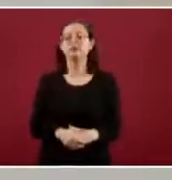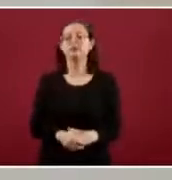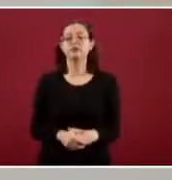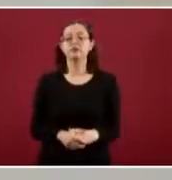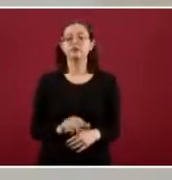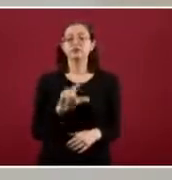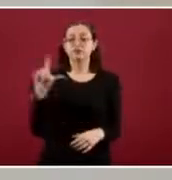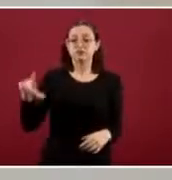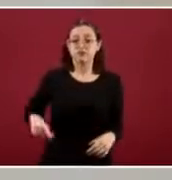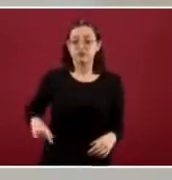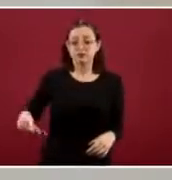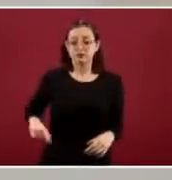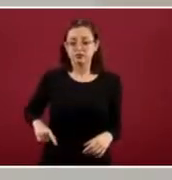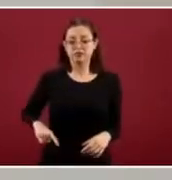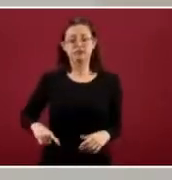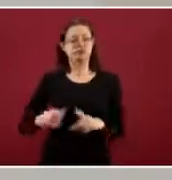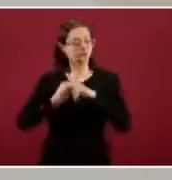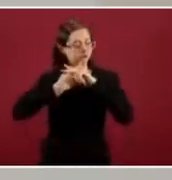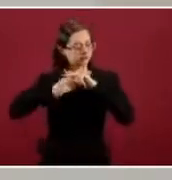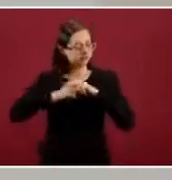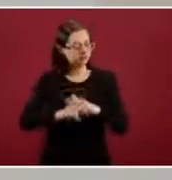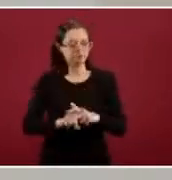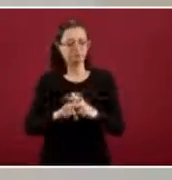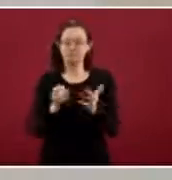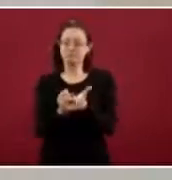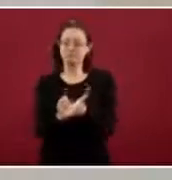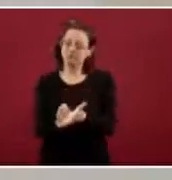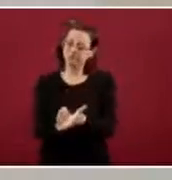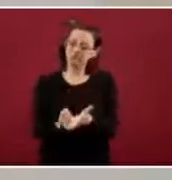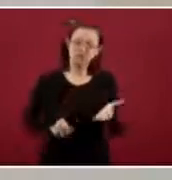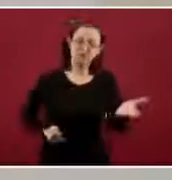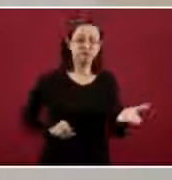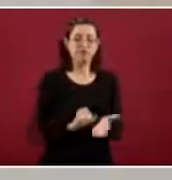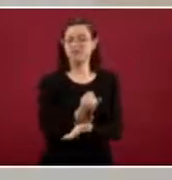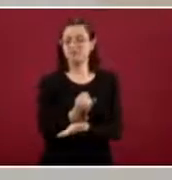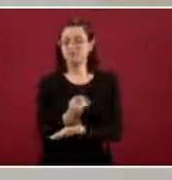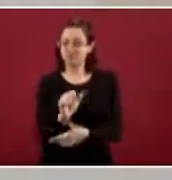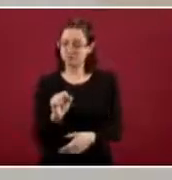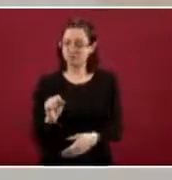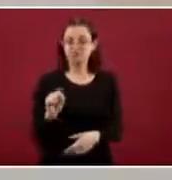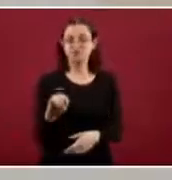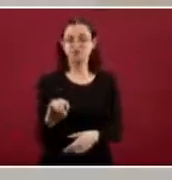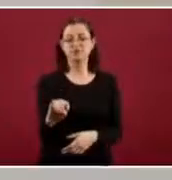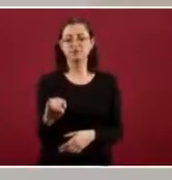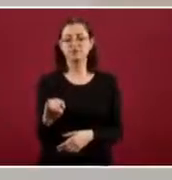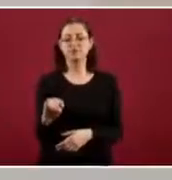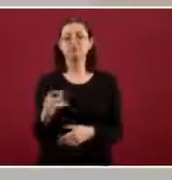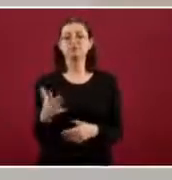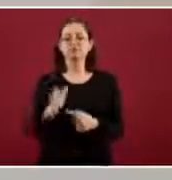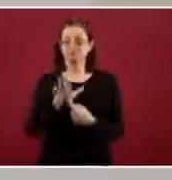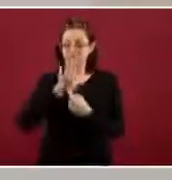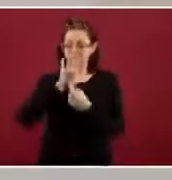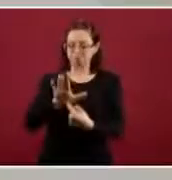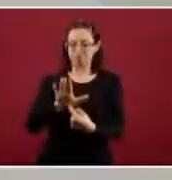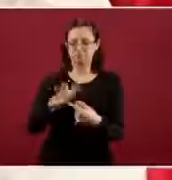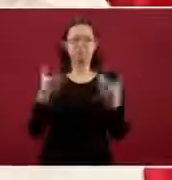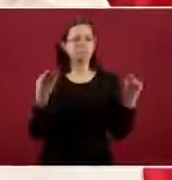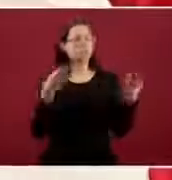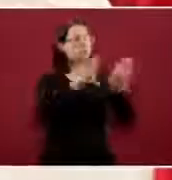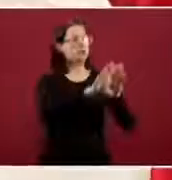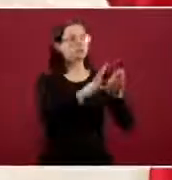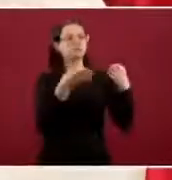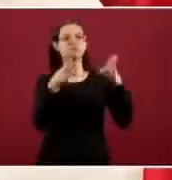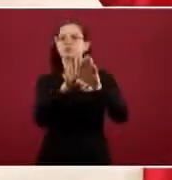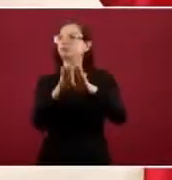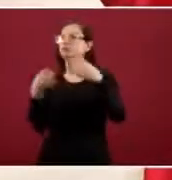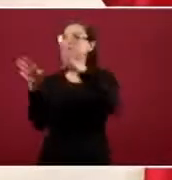gobierno hemos tomado desde el inicio la decisión y la disposición de dar el ejemplo cerrando